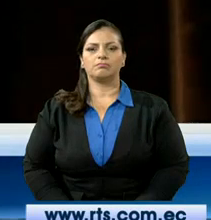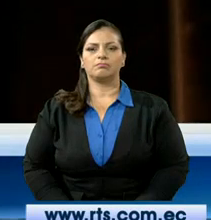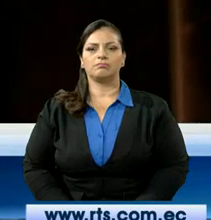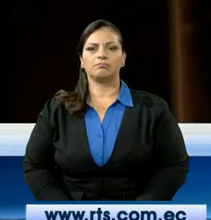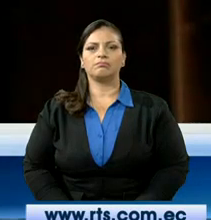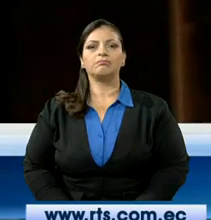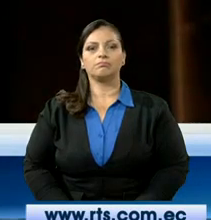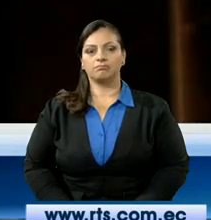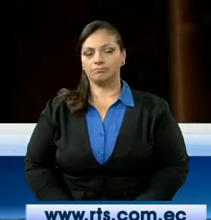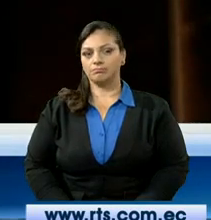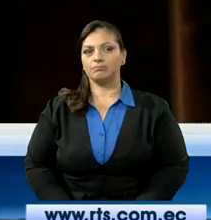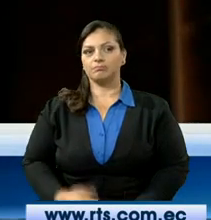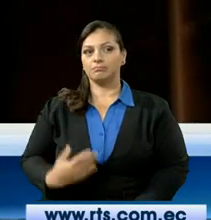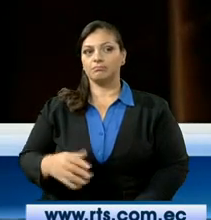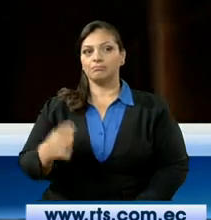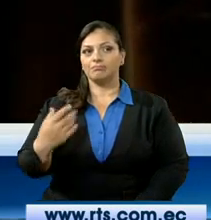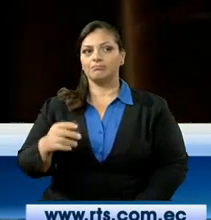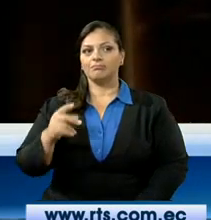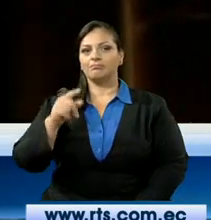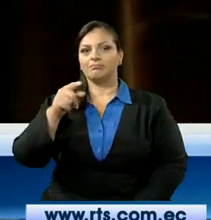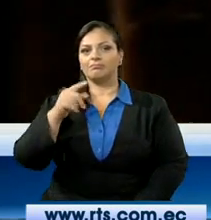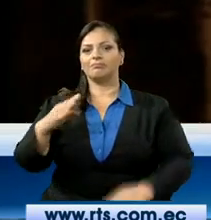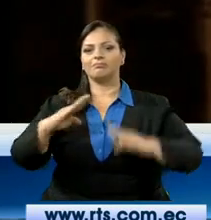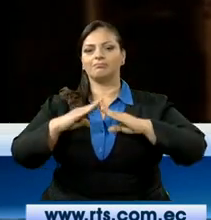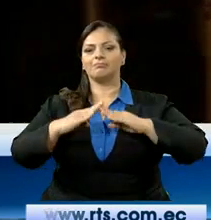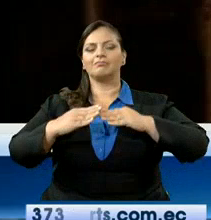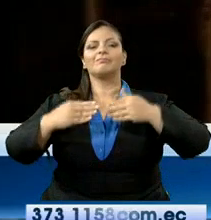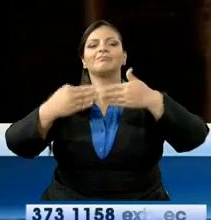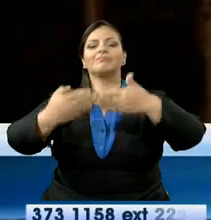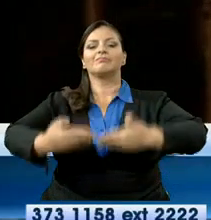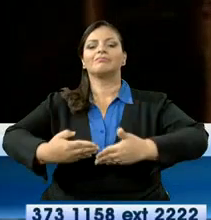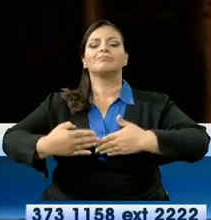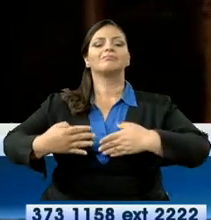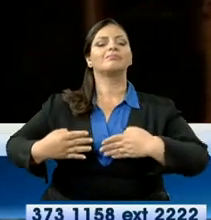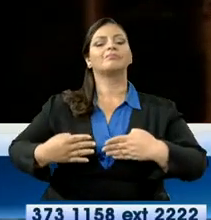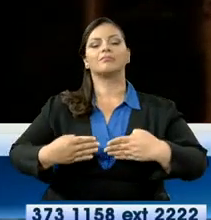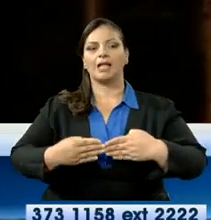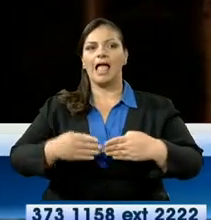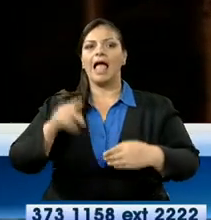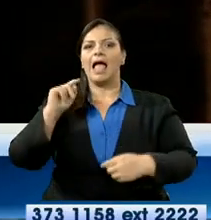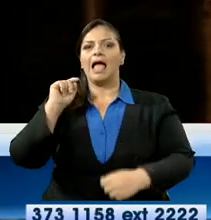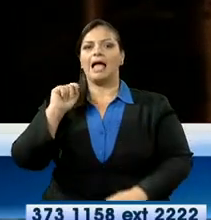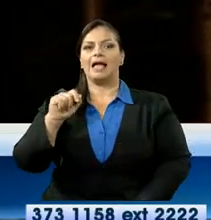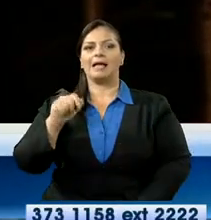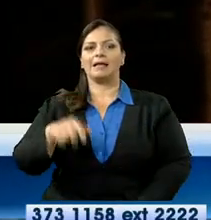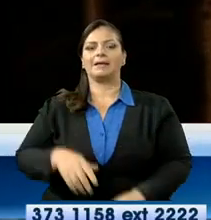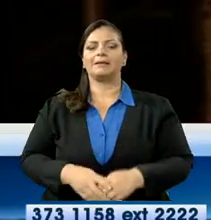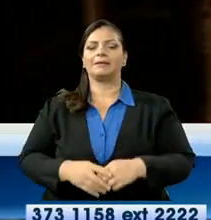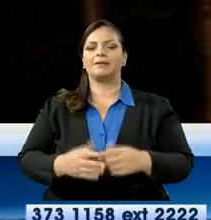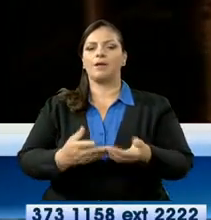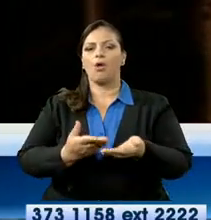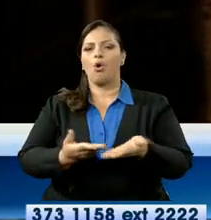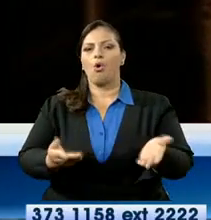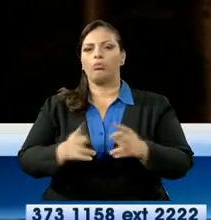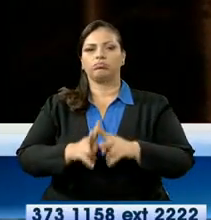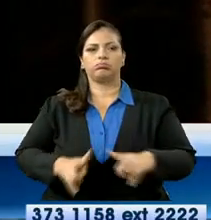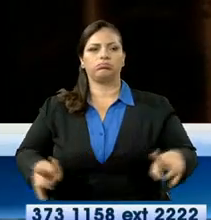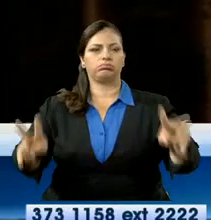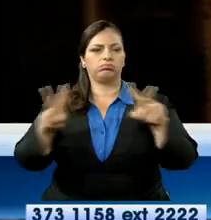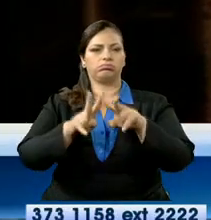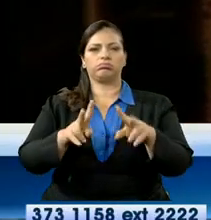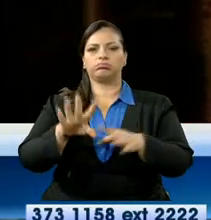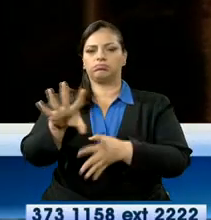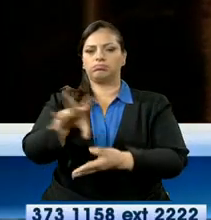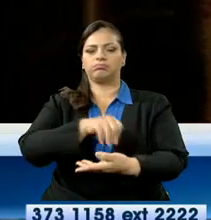Y en la parte superior, específicamente en el balcón, se lo divisa y es captado por las cámaras de seguridad de la Corporación Ciudadana, en donde se